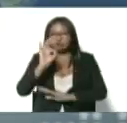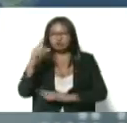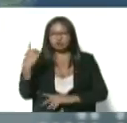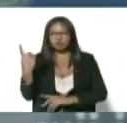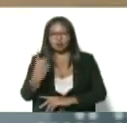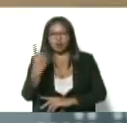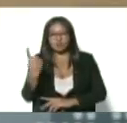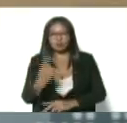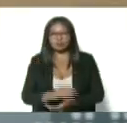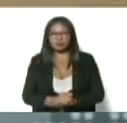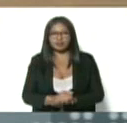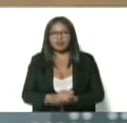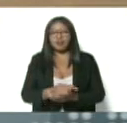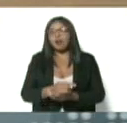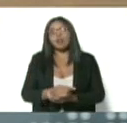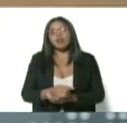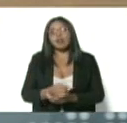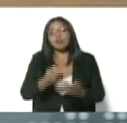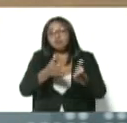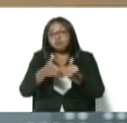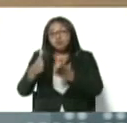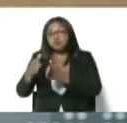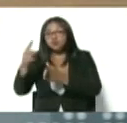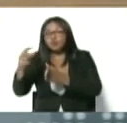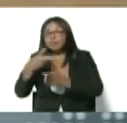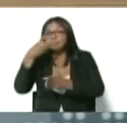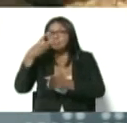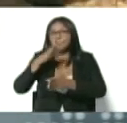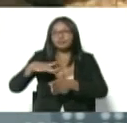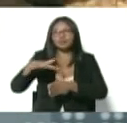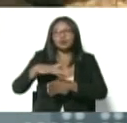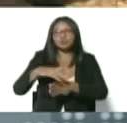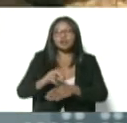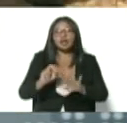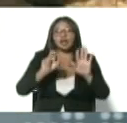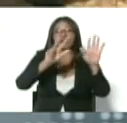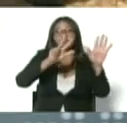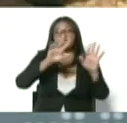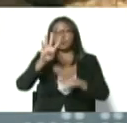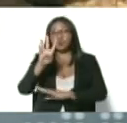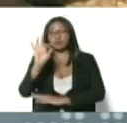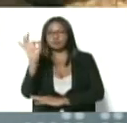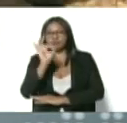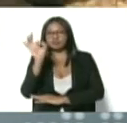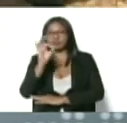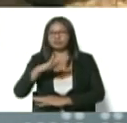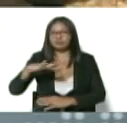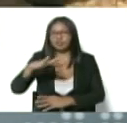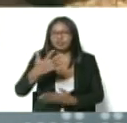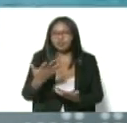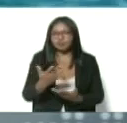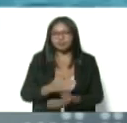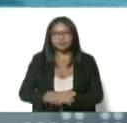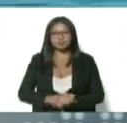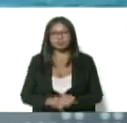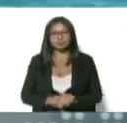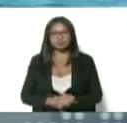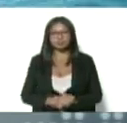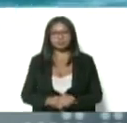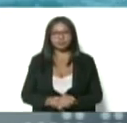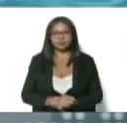el otro restante bueno nos sacan el 84% lo sacan por